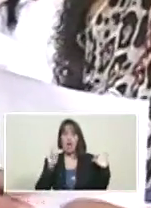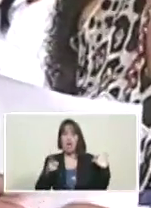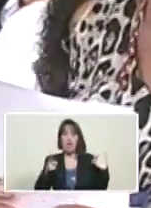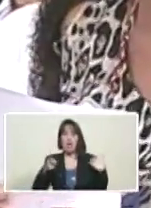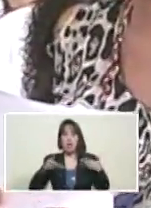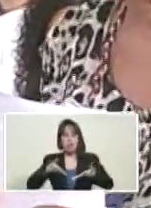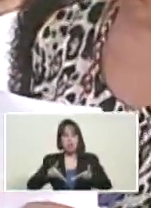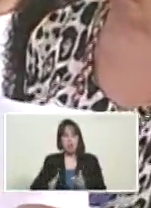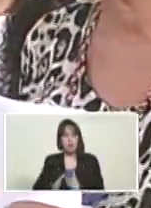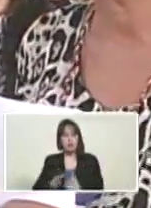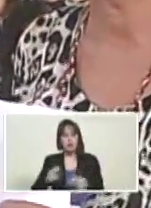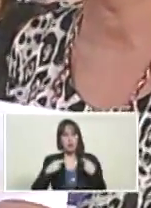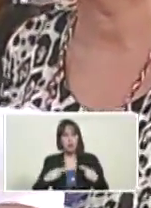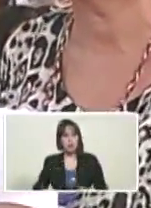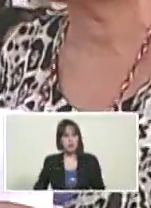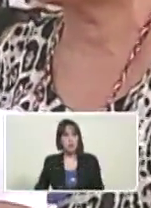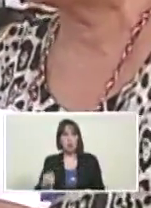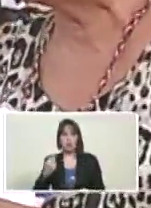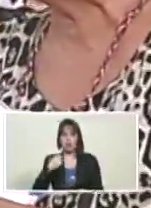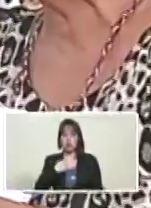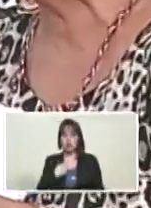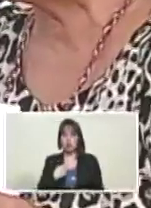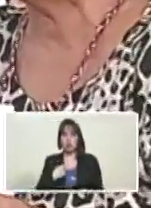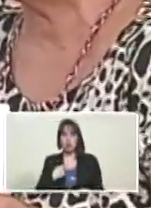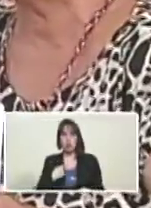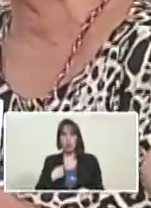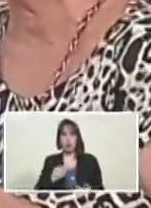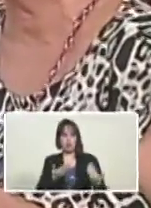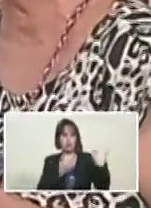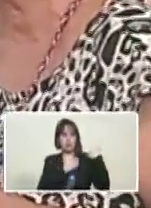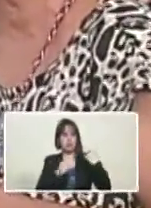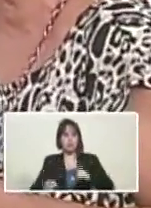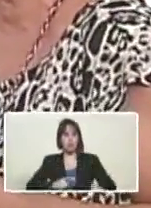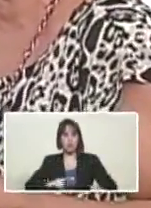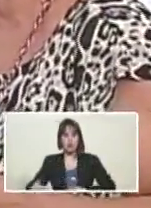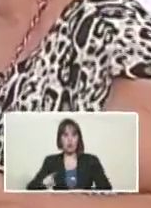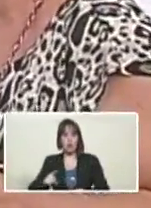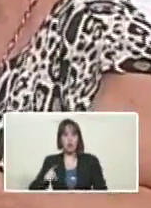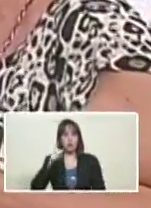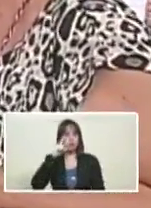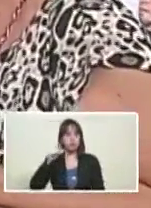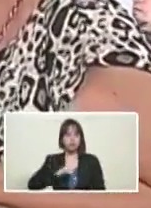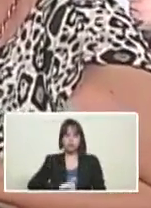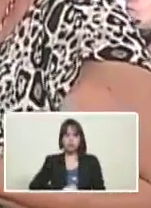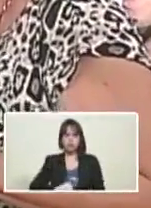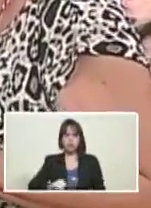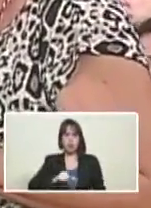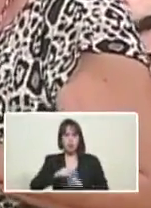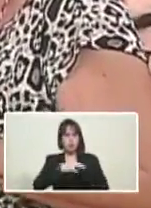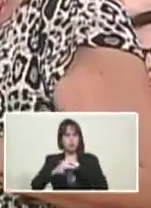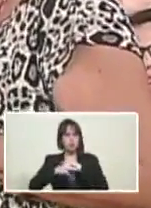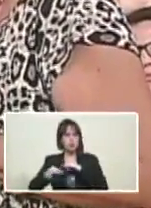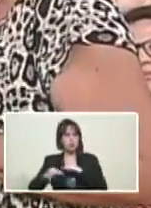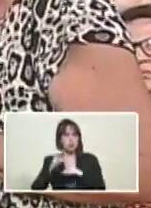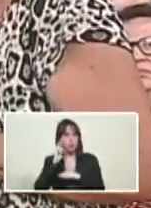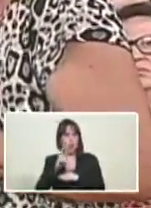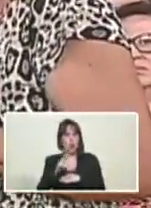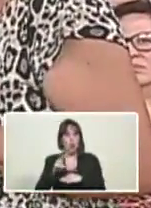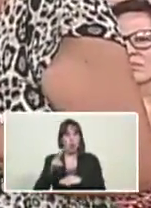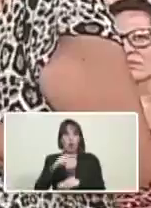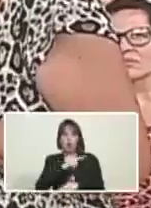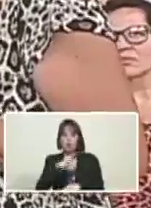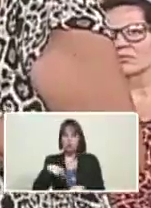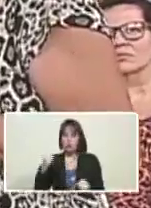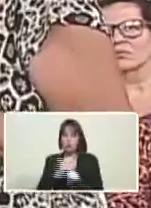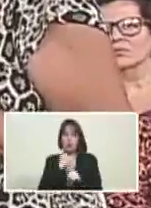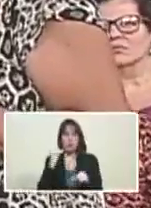humanizado, presidente. Yo como coordinadora también de parto humanizado en el municipio Urdaneta, presidente, también nosotros luchamos día a